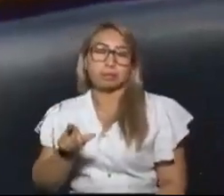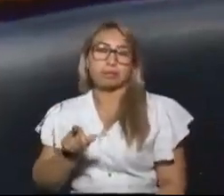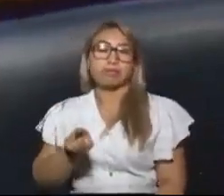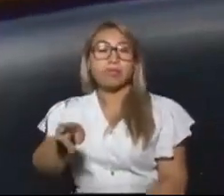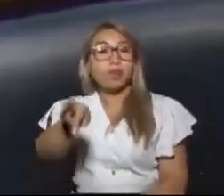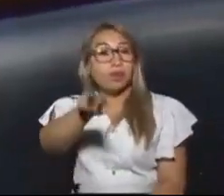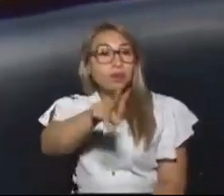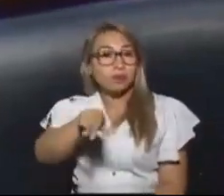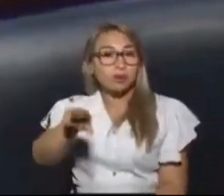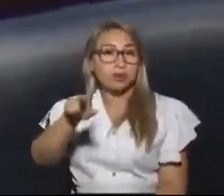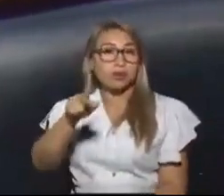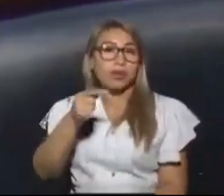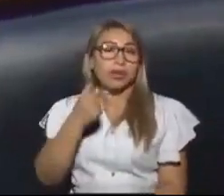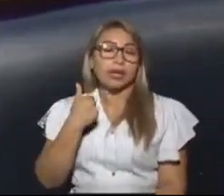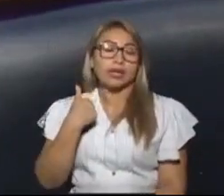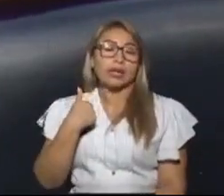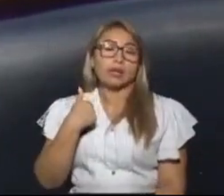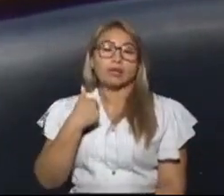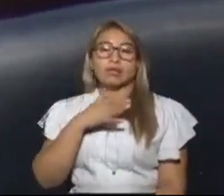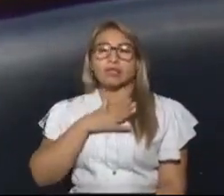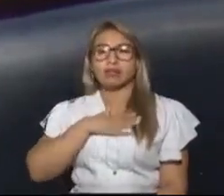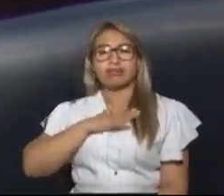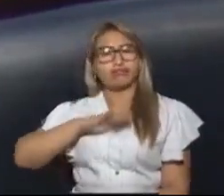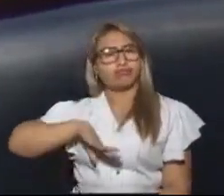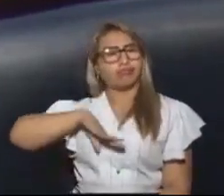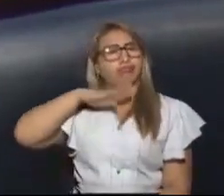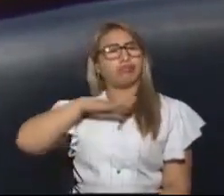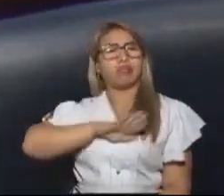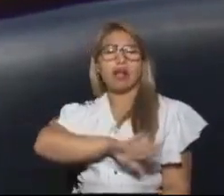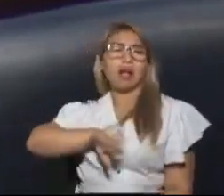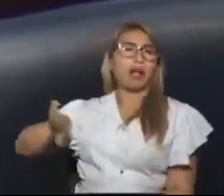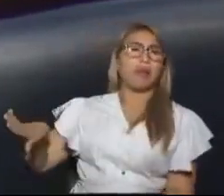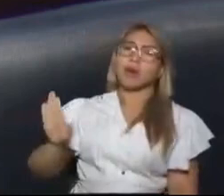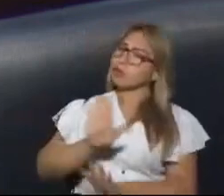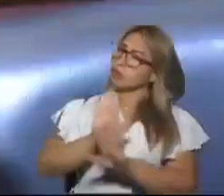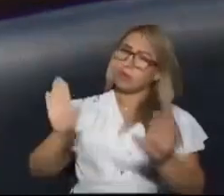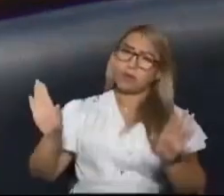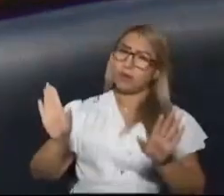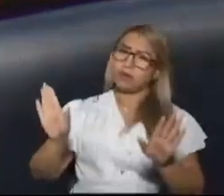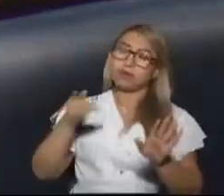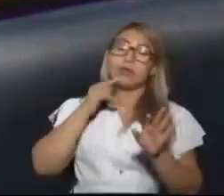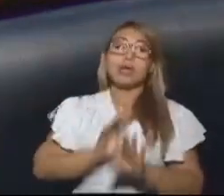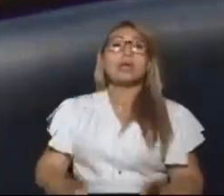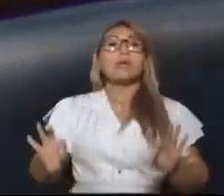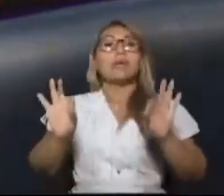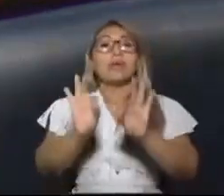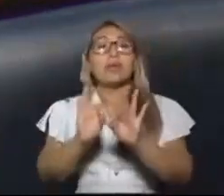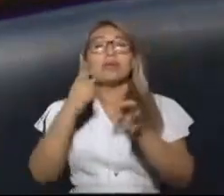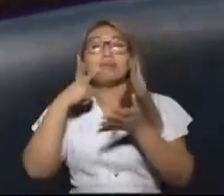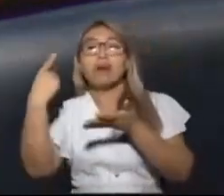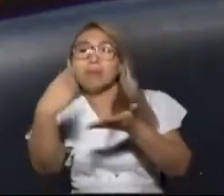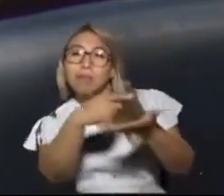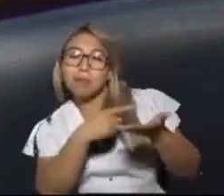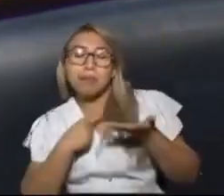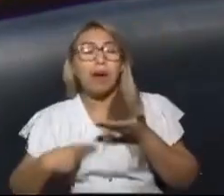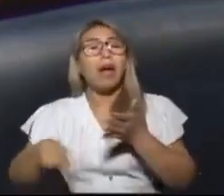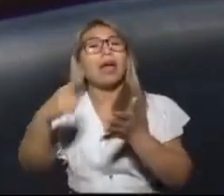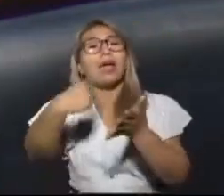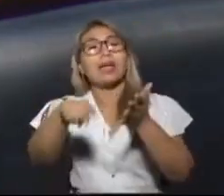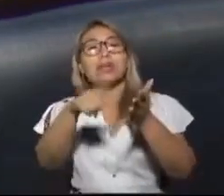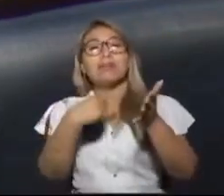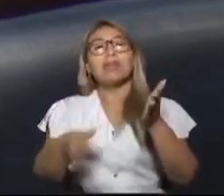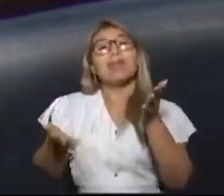Compañeros, tenemos que dejar el orgullo y la soberbia. Hay que derogar ese contrato ya.